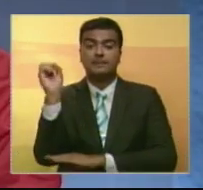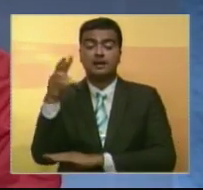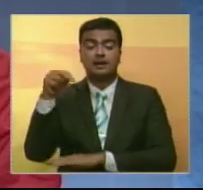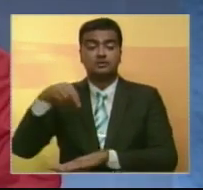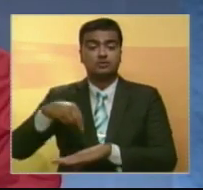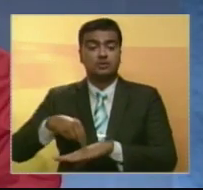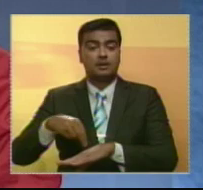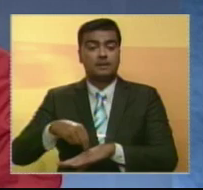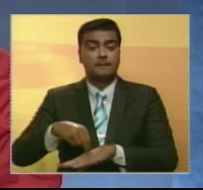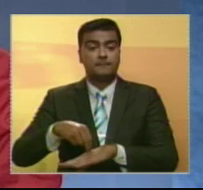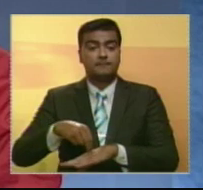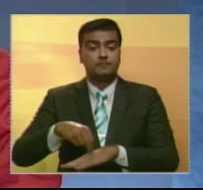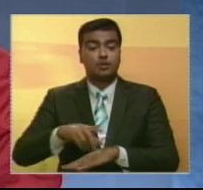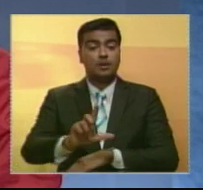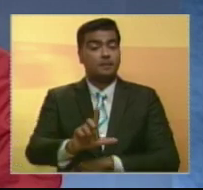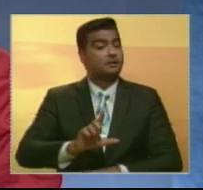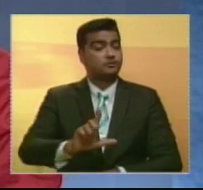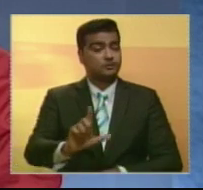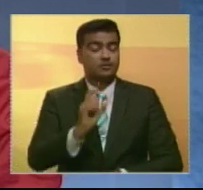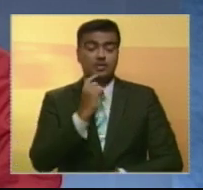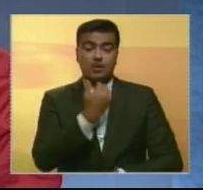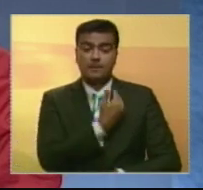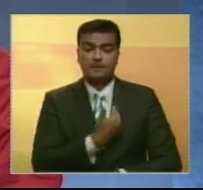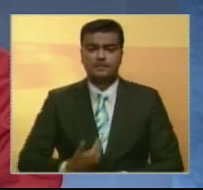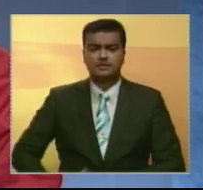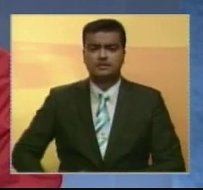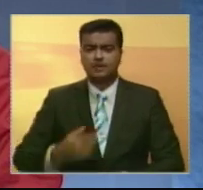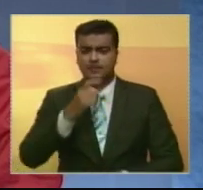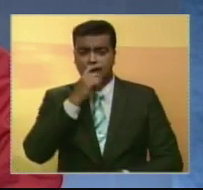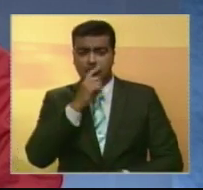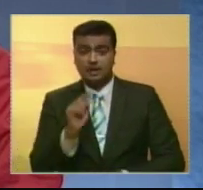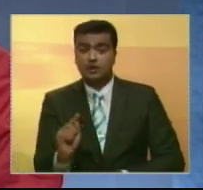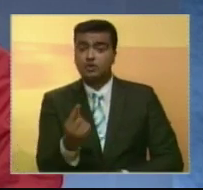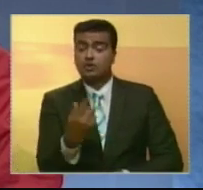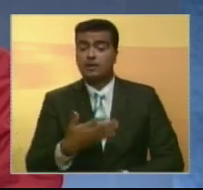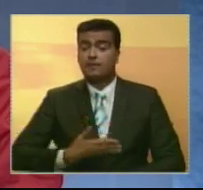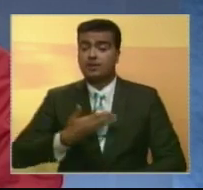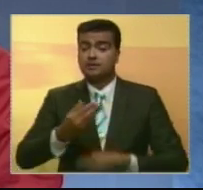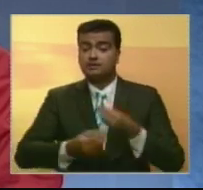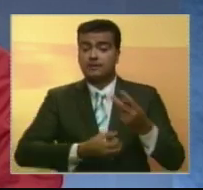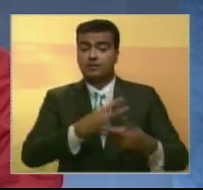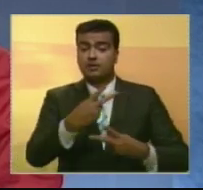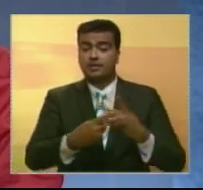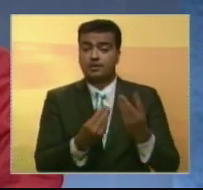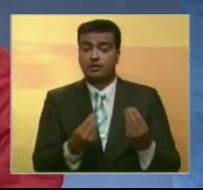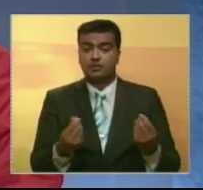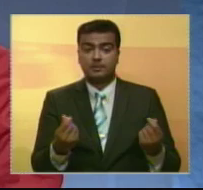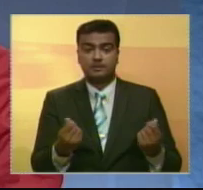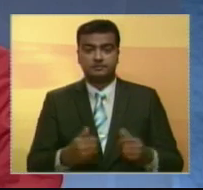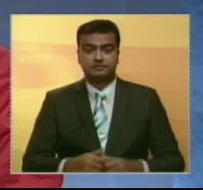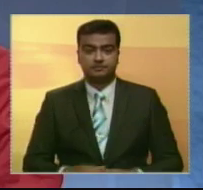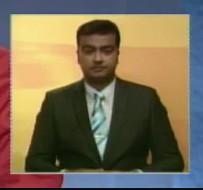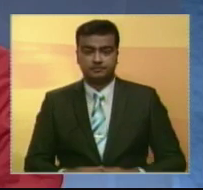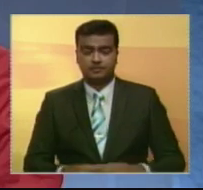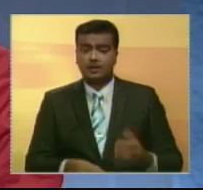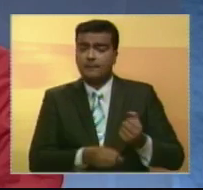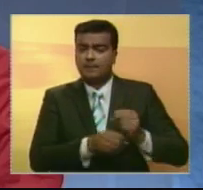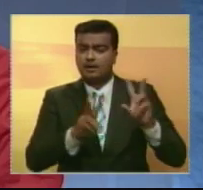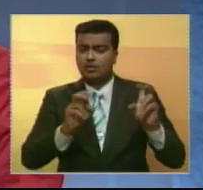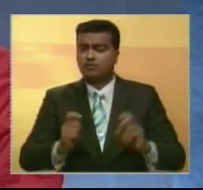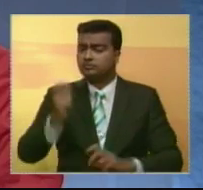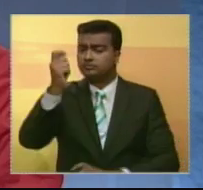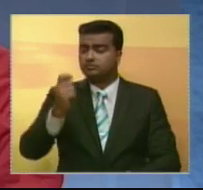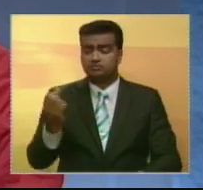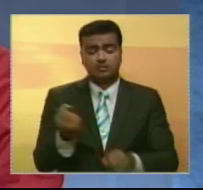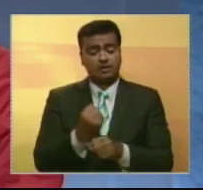Partido Socialista Unido de Venezuela, indicó que el presidente Nicolás Maduro es el único que puede generar políticas económicas y espera que el nuevo Parlamento